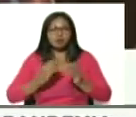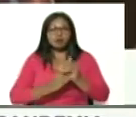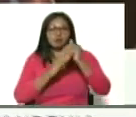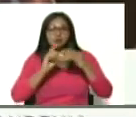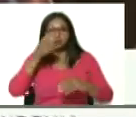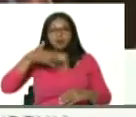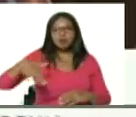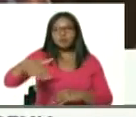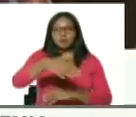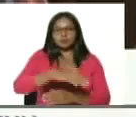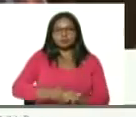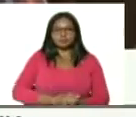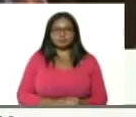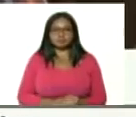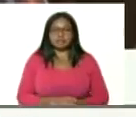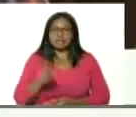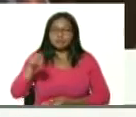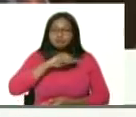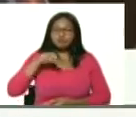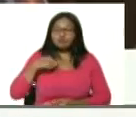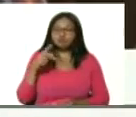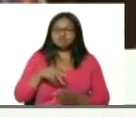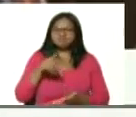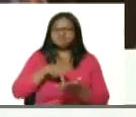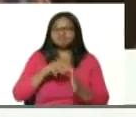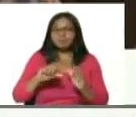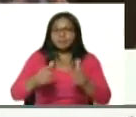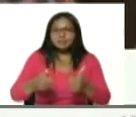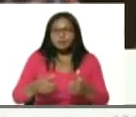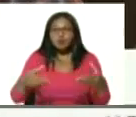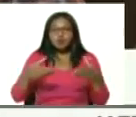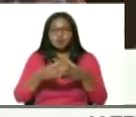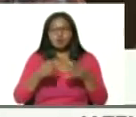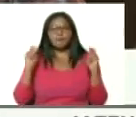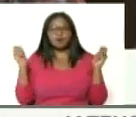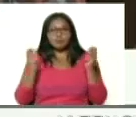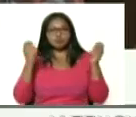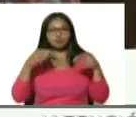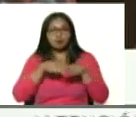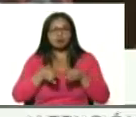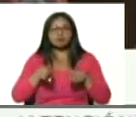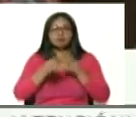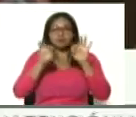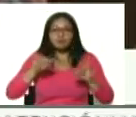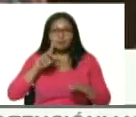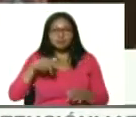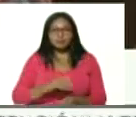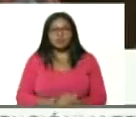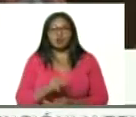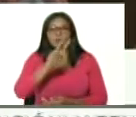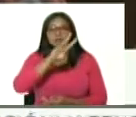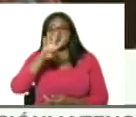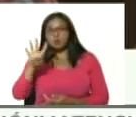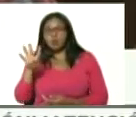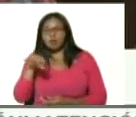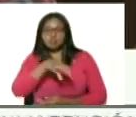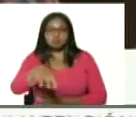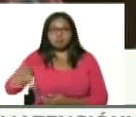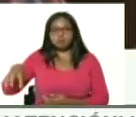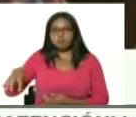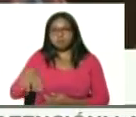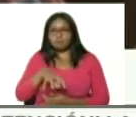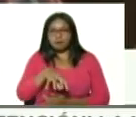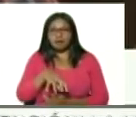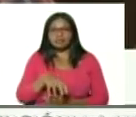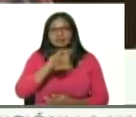pueblo. También, presidente, estamos instalando los equipos promotores que se instalaron en los 24 estados, en los 335